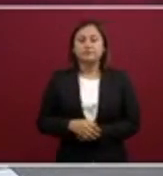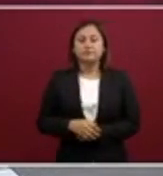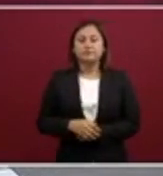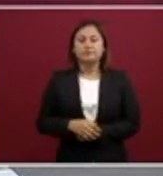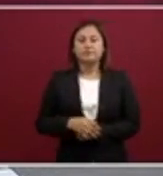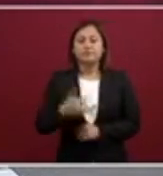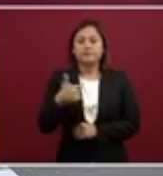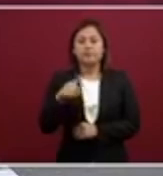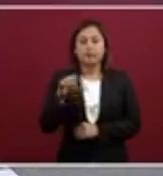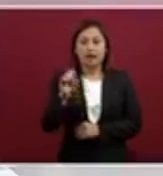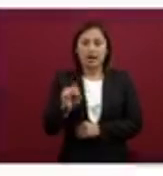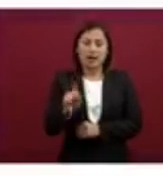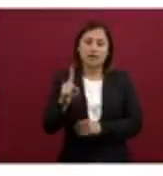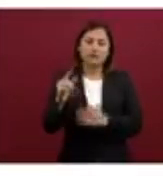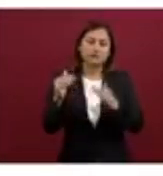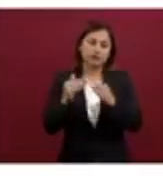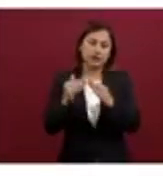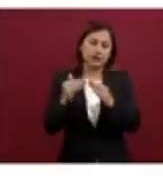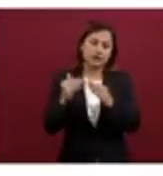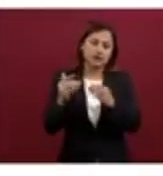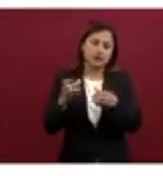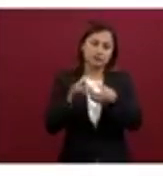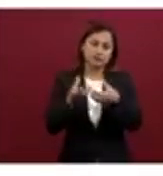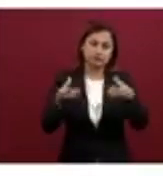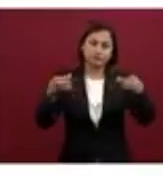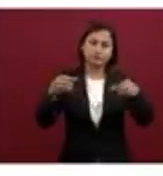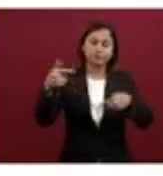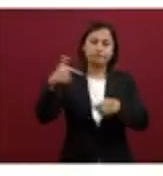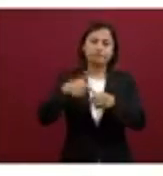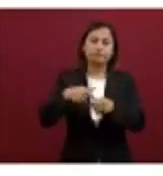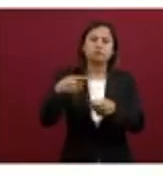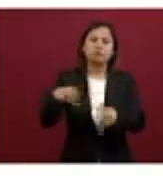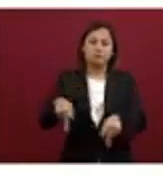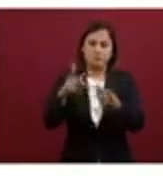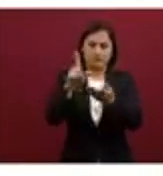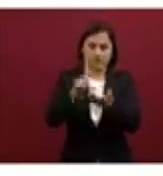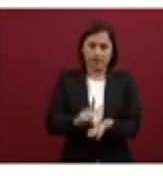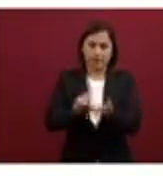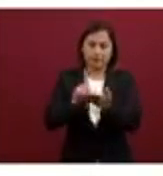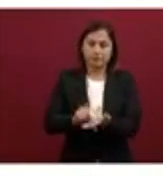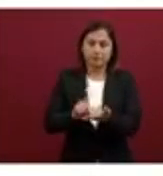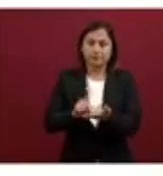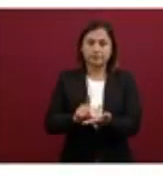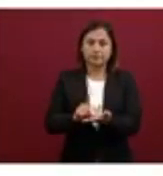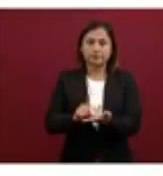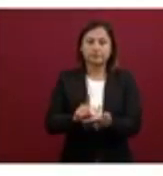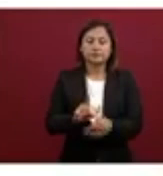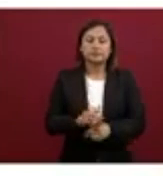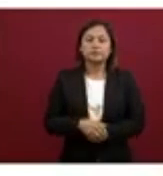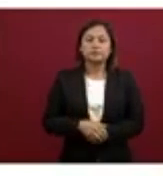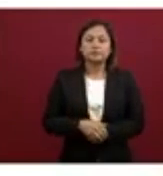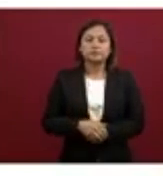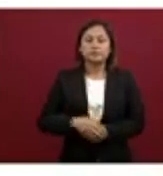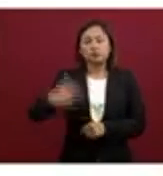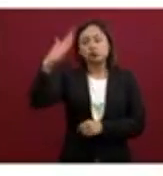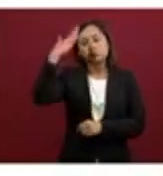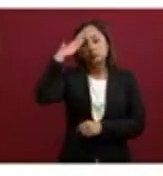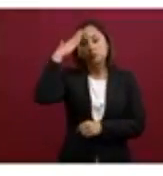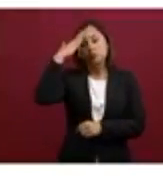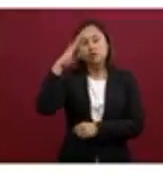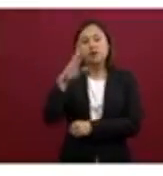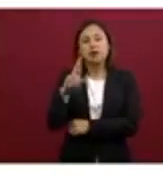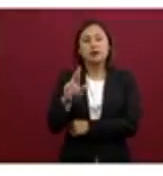en estacionarios, que se vende por litros, y en este primer lugar lo tiene Grupo